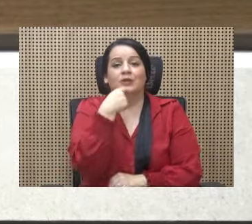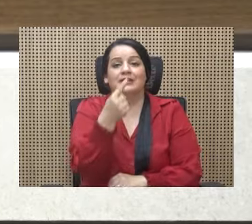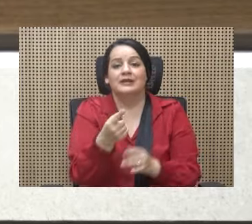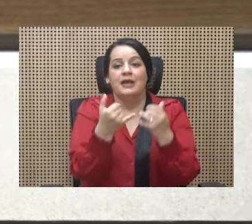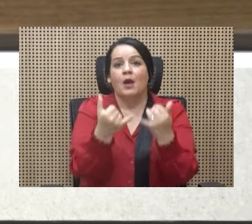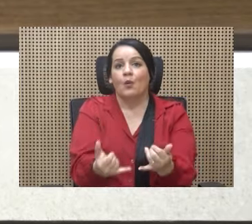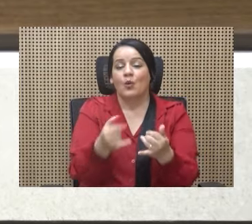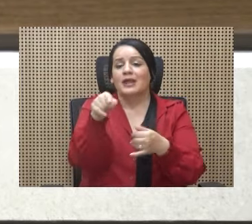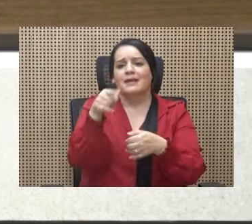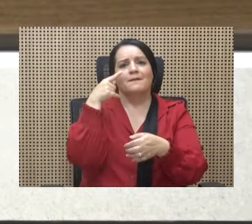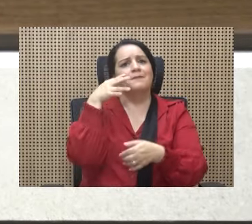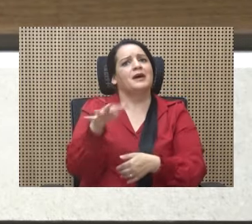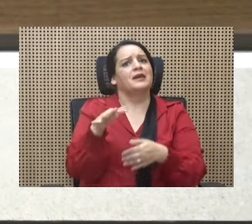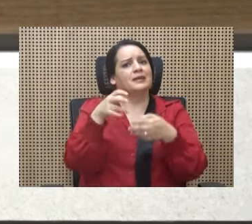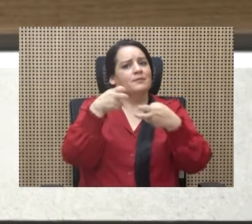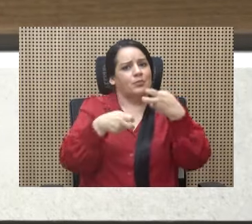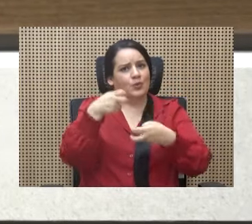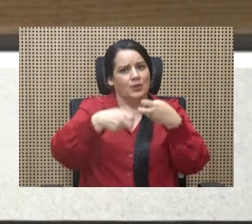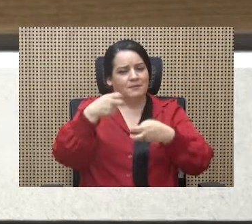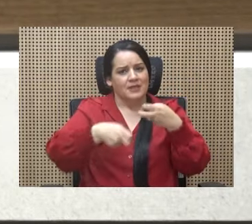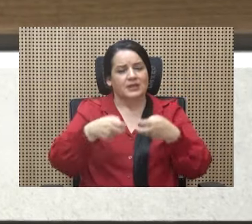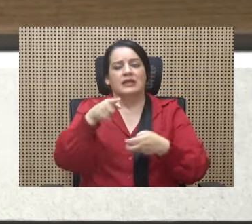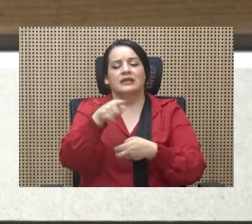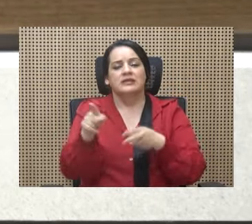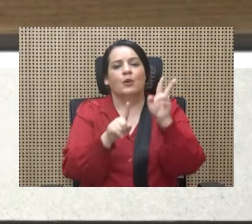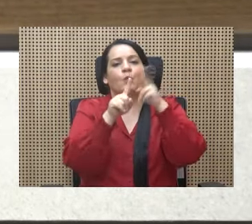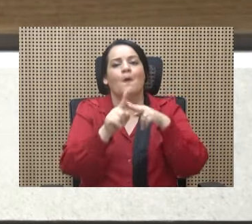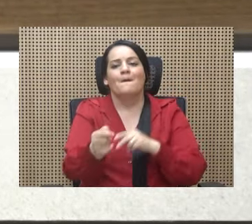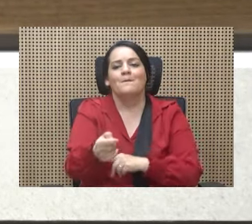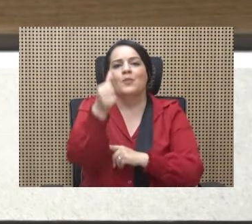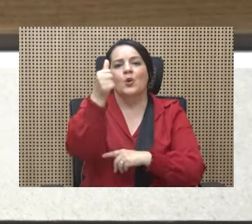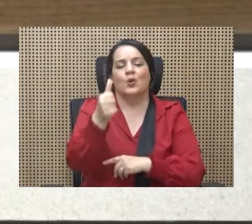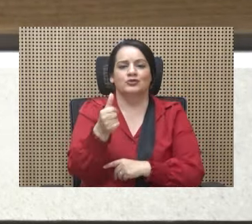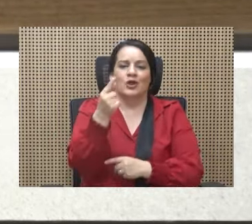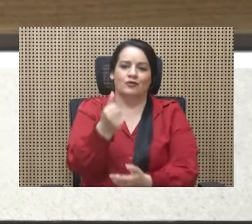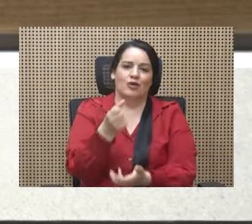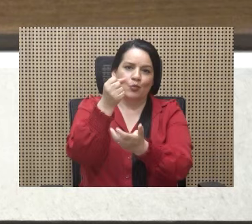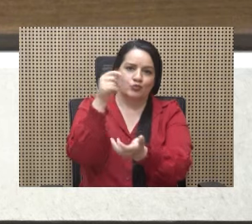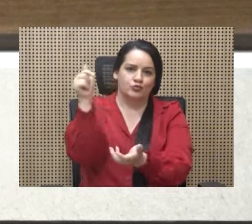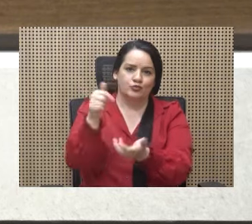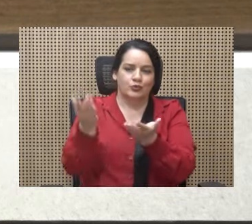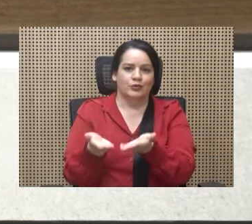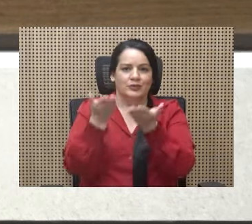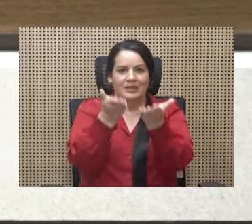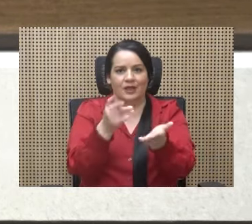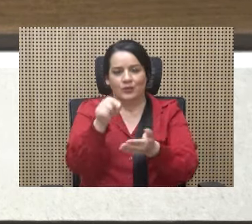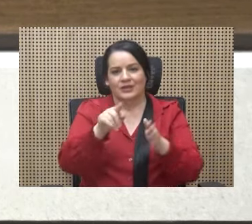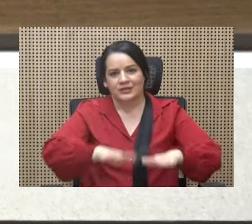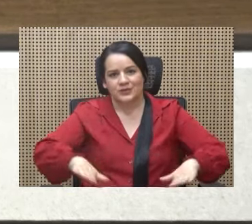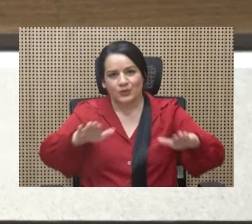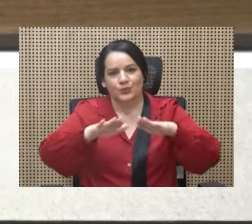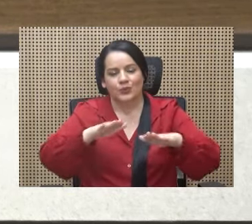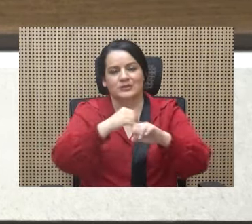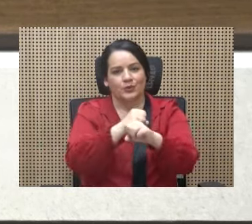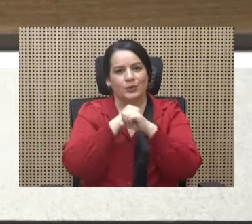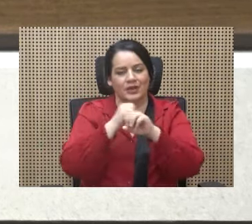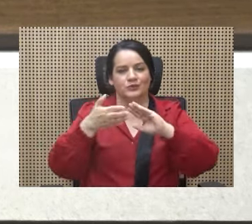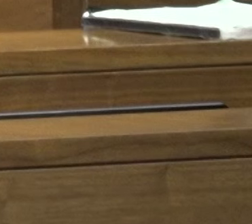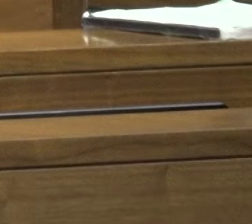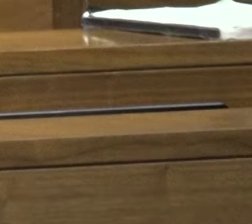problemático que e que se haya ejecutado tan poo recursos de los asignados en en el sector de Seguridad Ciudadana y